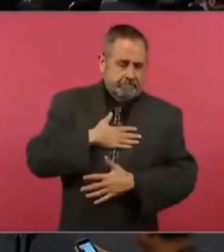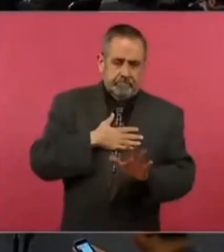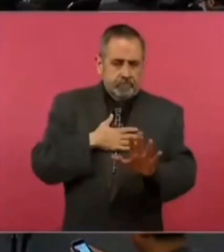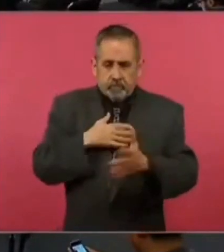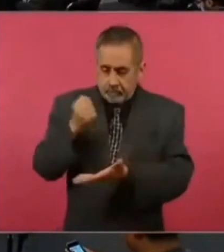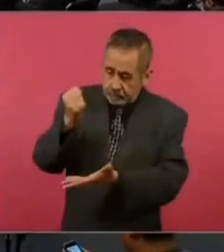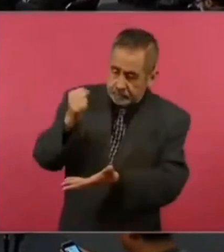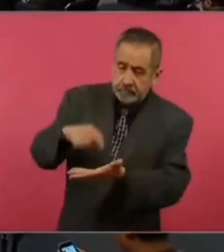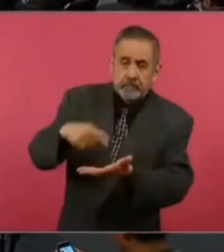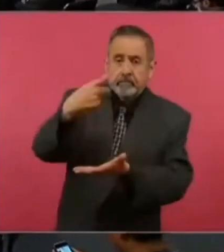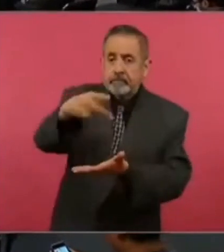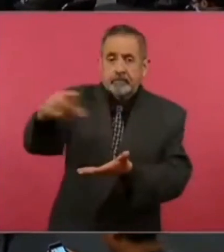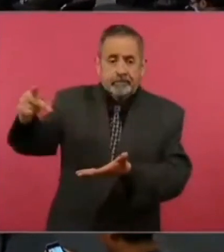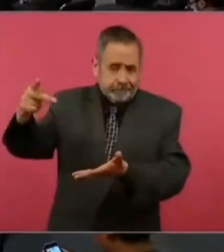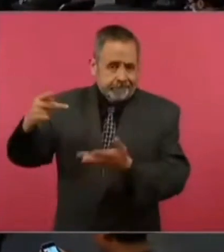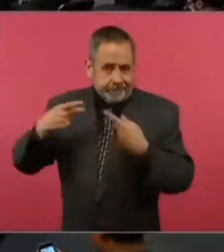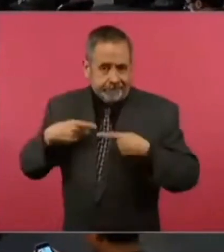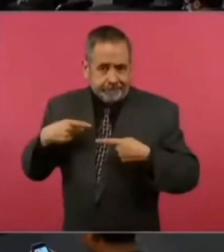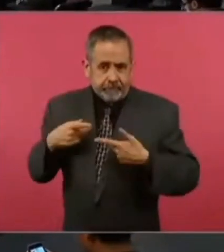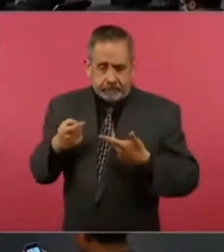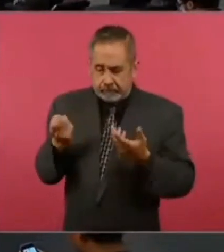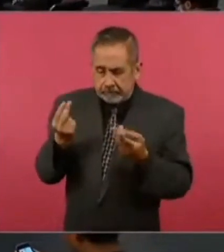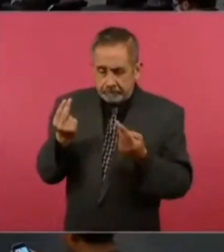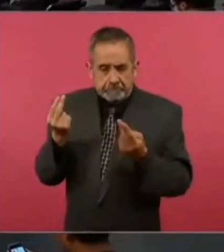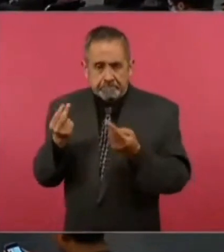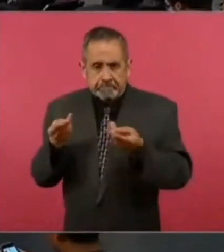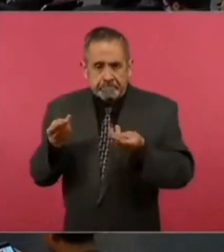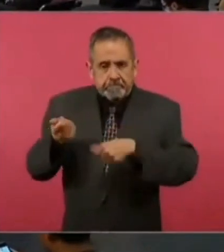pueblo. Entonces tenemos que,